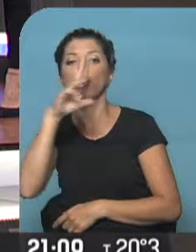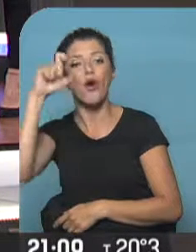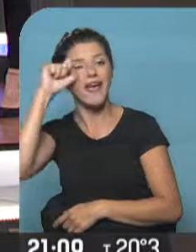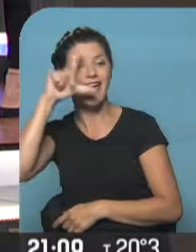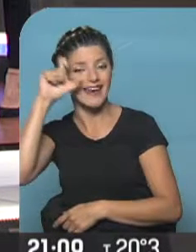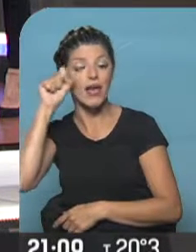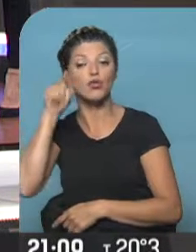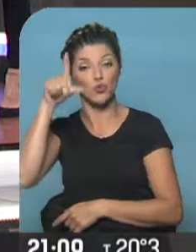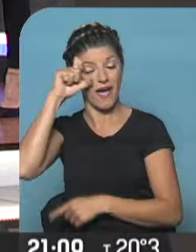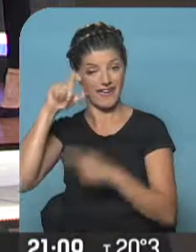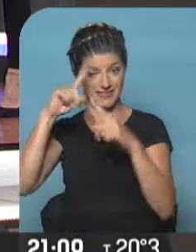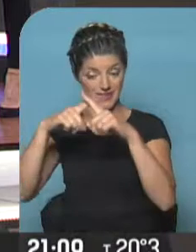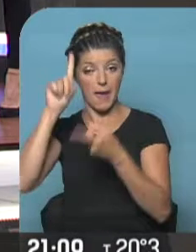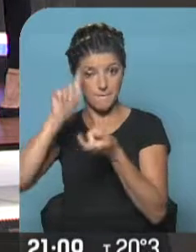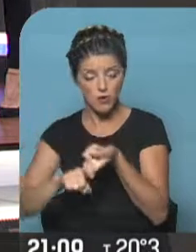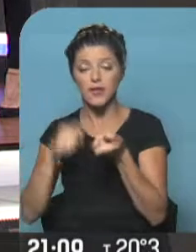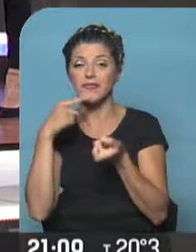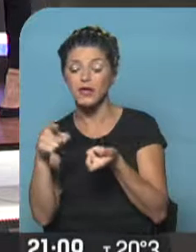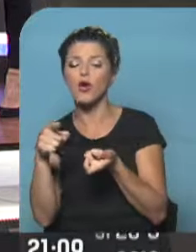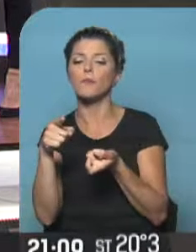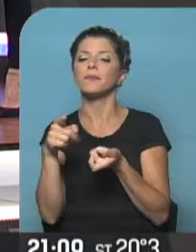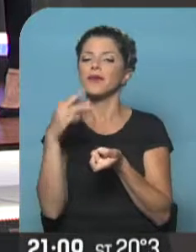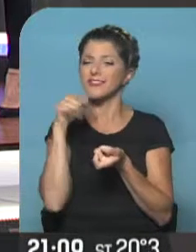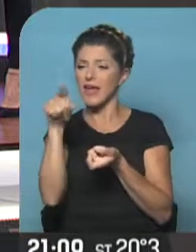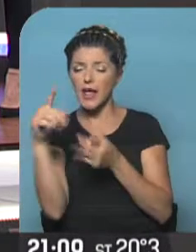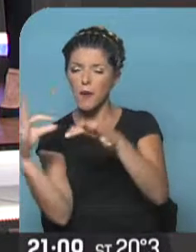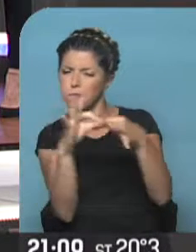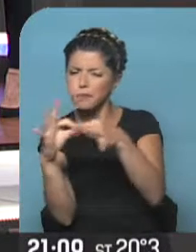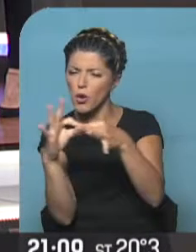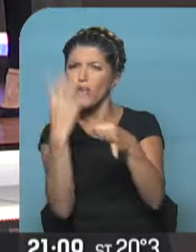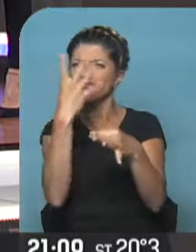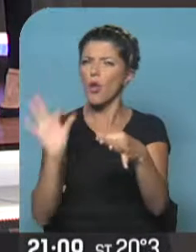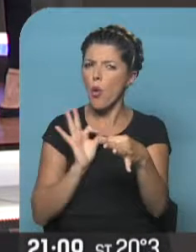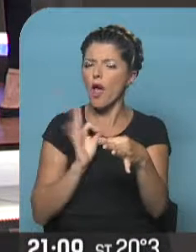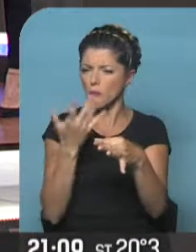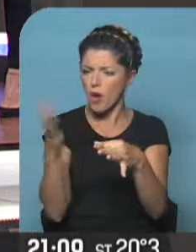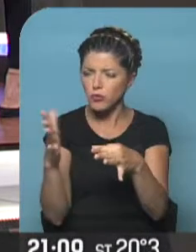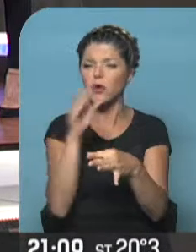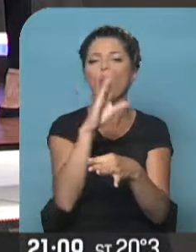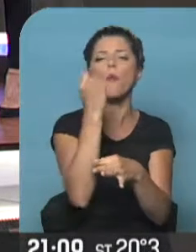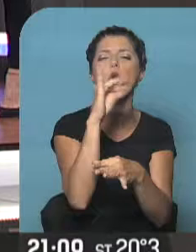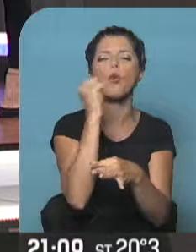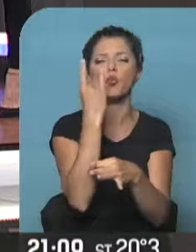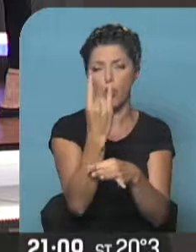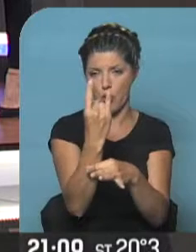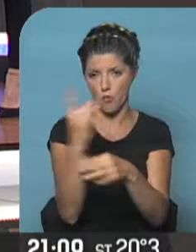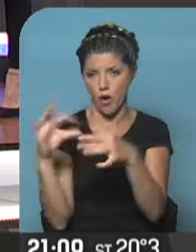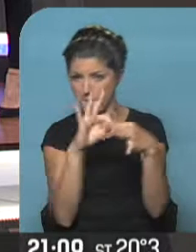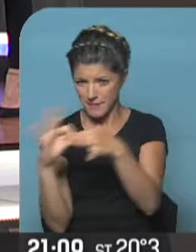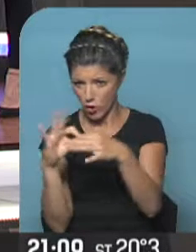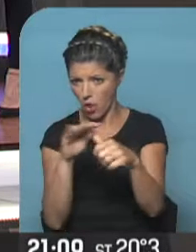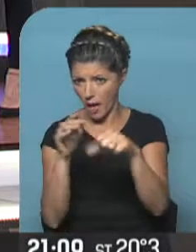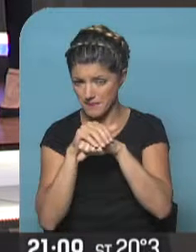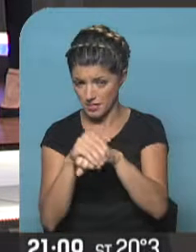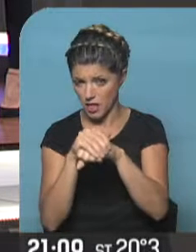dos horas y media entre otras cosas dijo que su ex esposo tenía un vínculo de por lo menos cinco años con amado boudu con el ex vicepresidente de la república